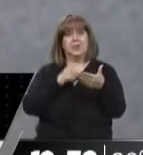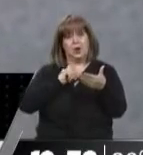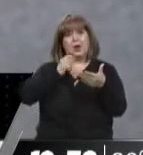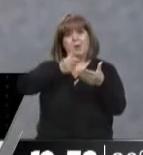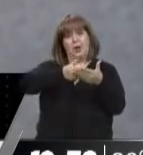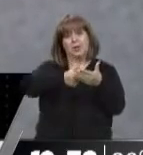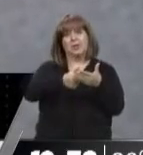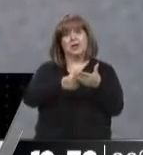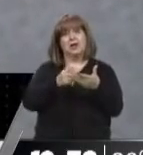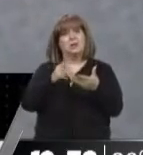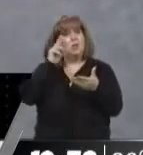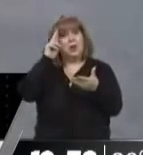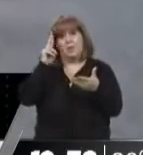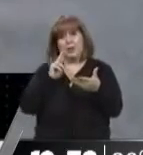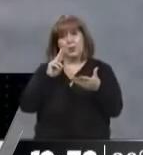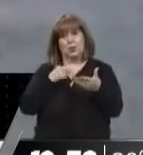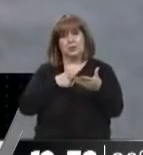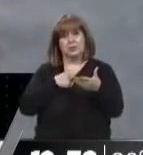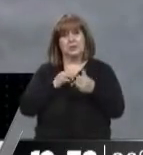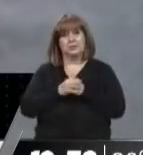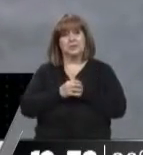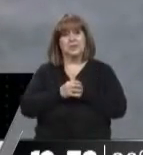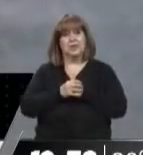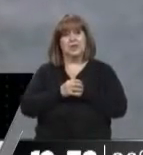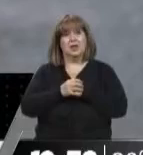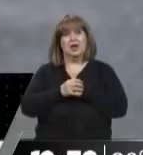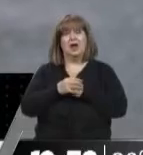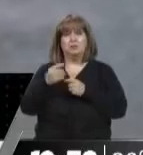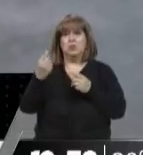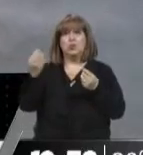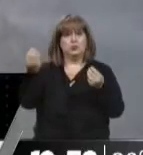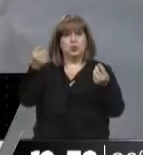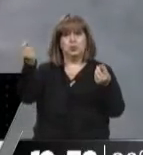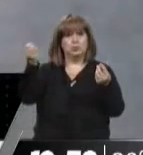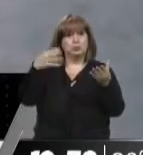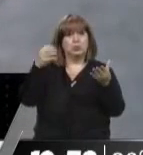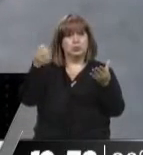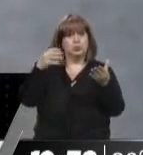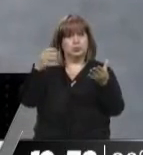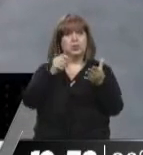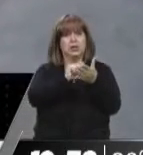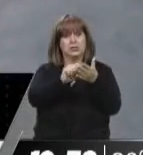porque ha sido gente muy respetuosa y hay muchas personas que me escribieron.